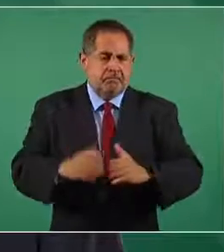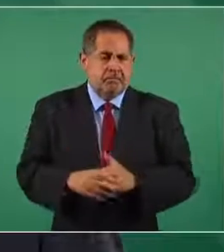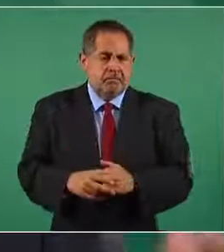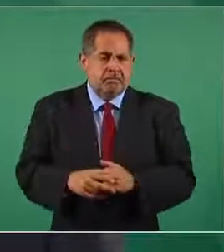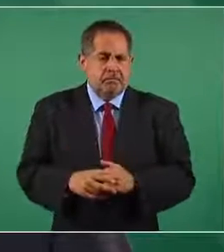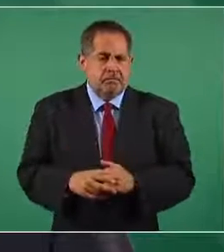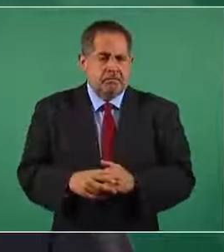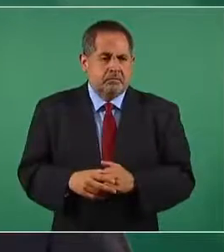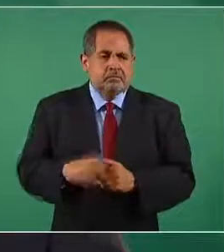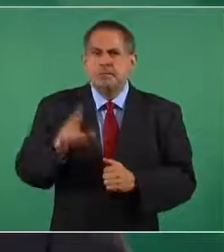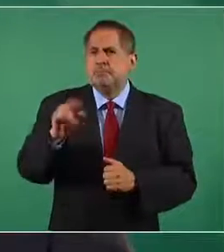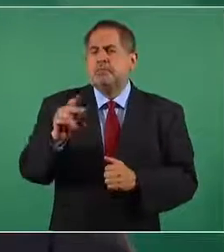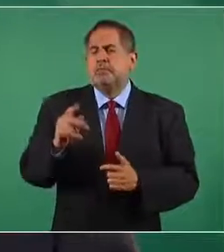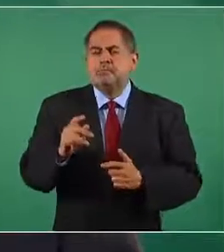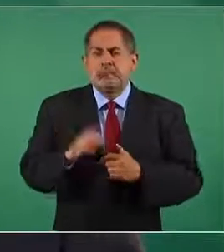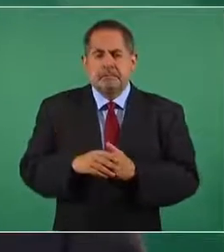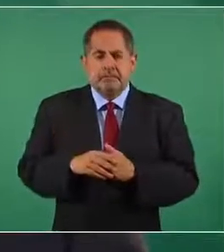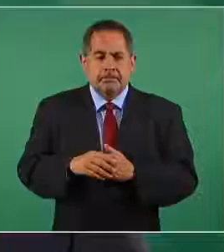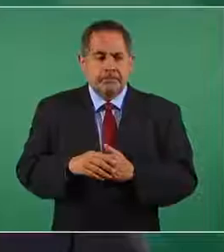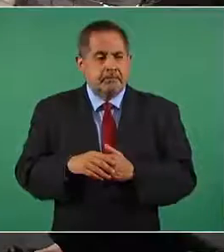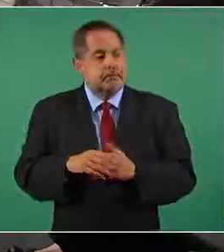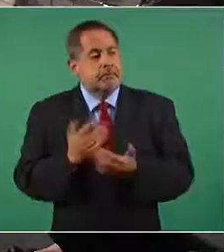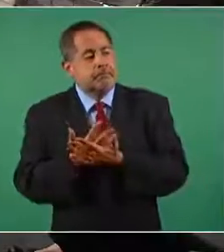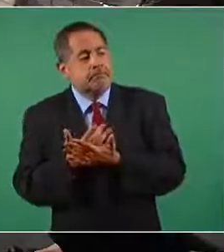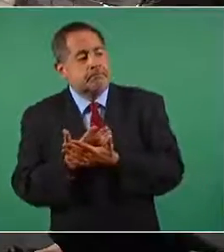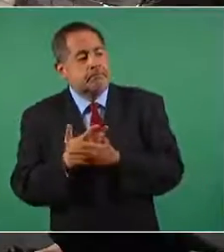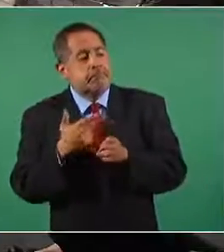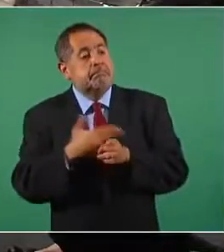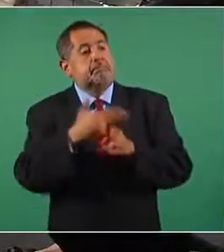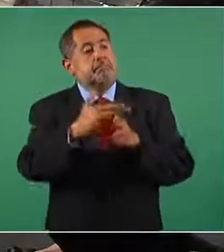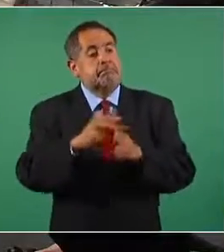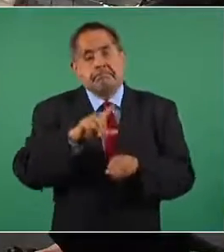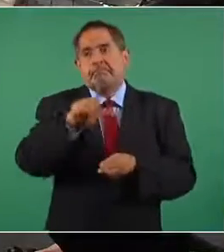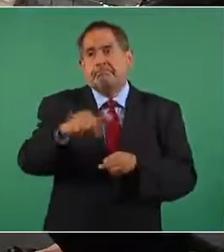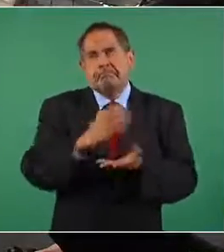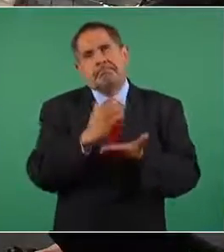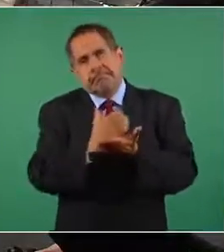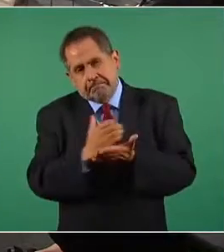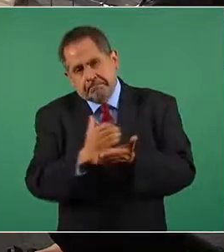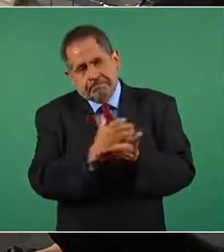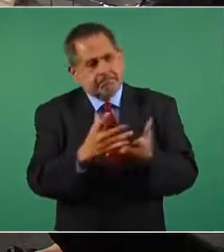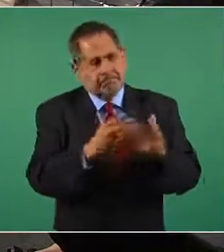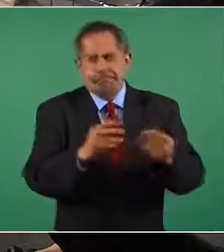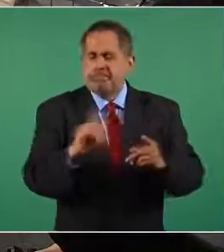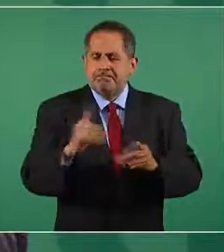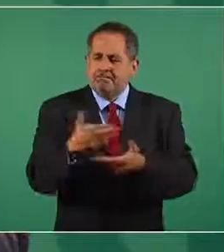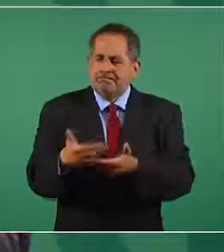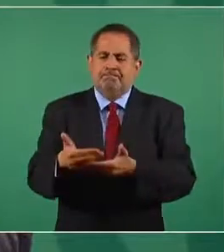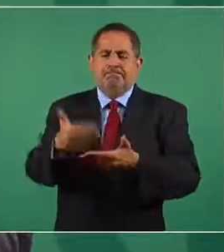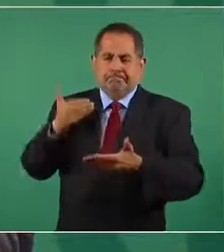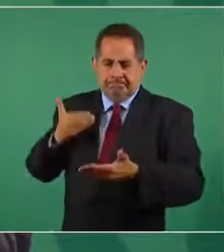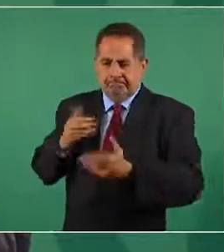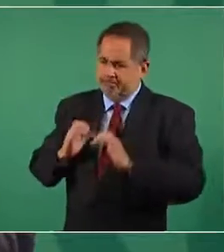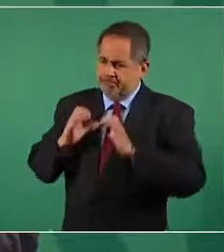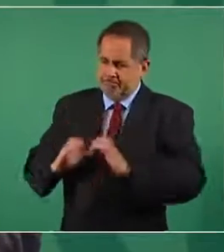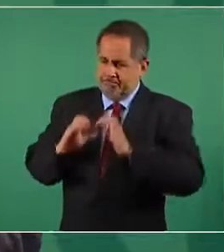en vez de curar, que tenemos que